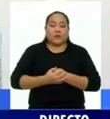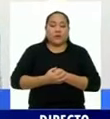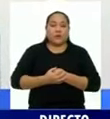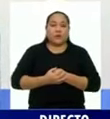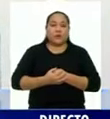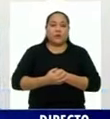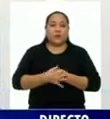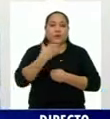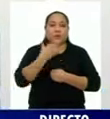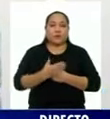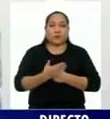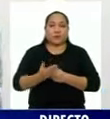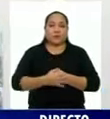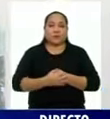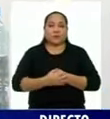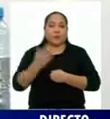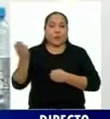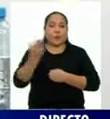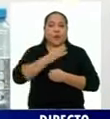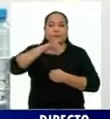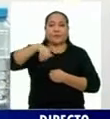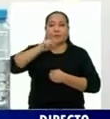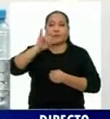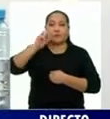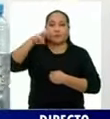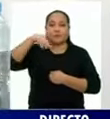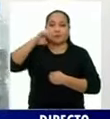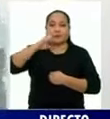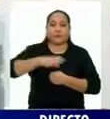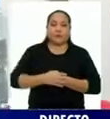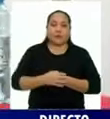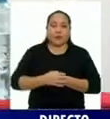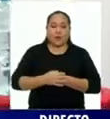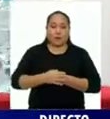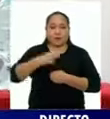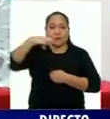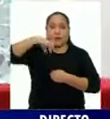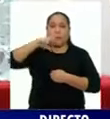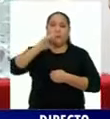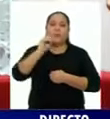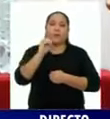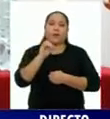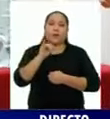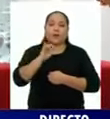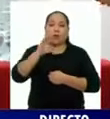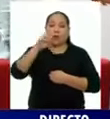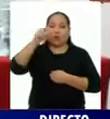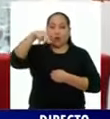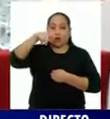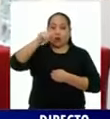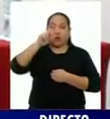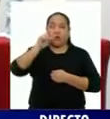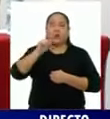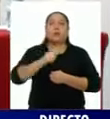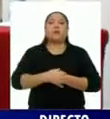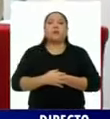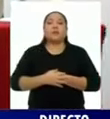Muchas gracias. Damos paso entonces a Jaime Vázquez, de Pro y Contra de Iquitos.